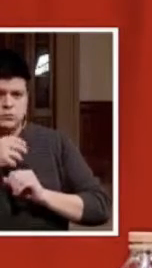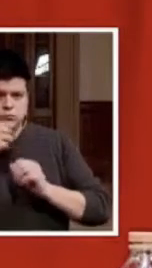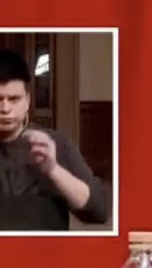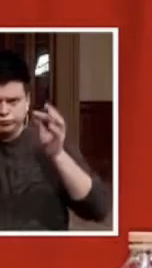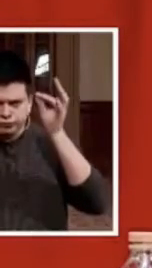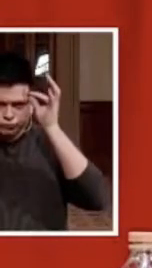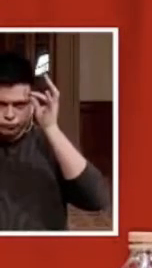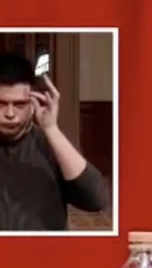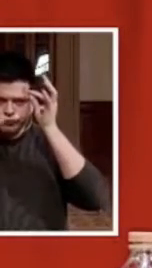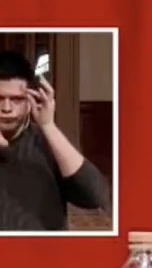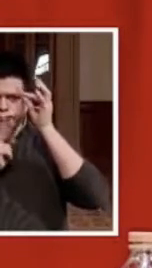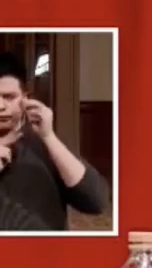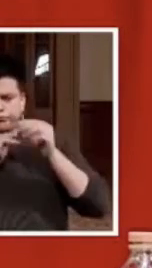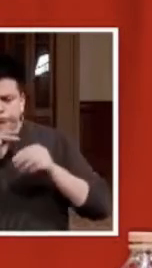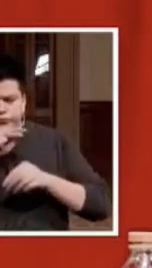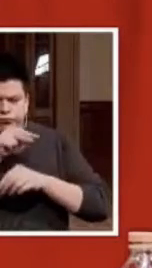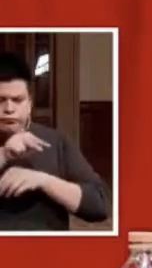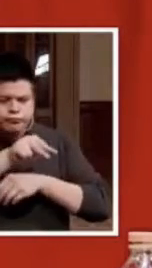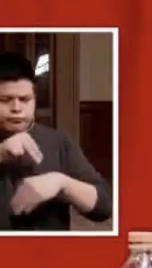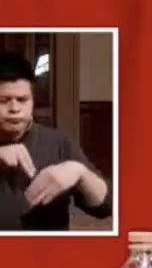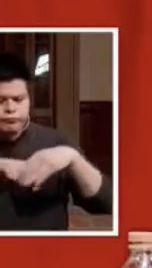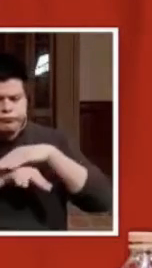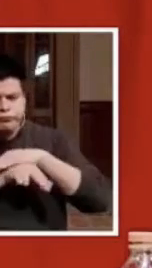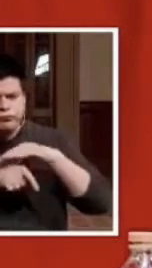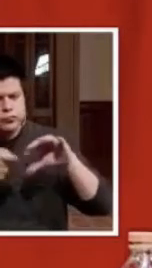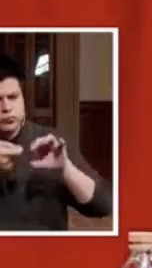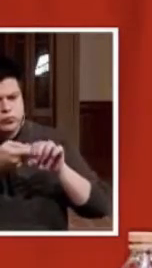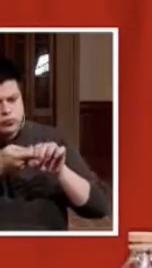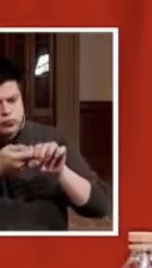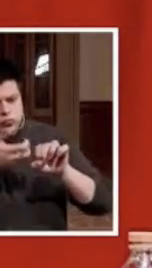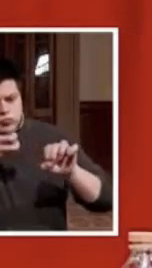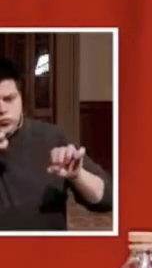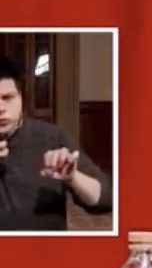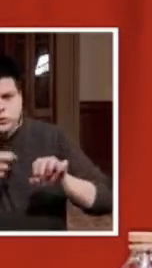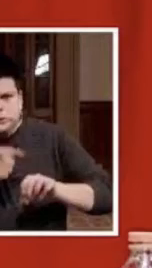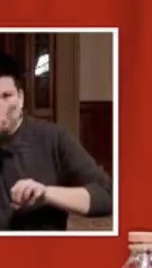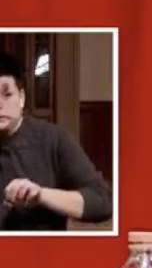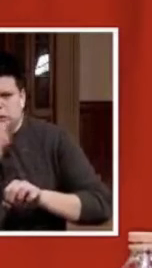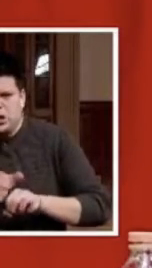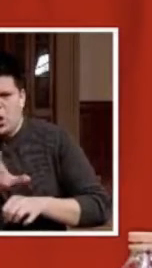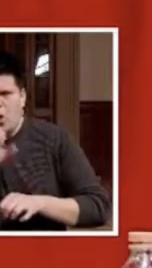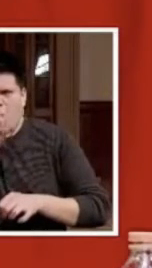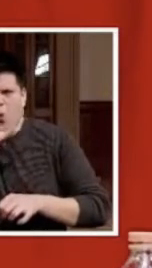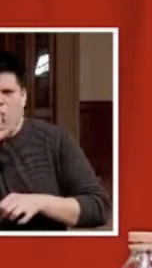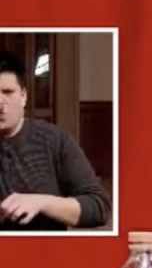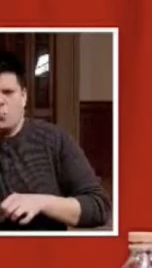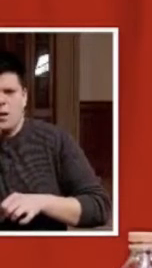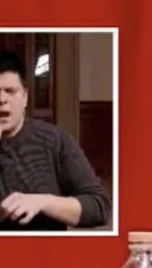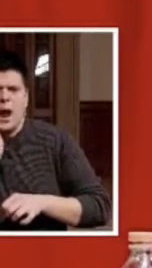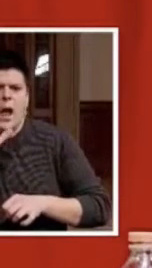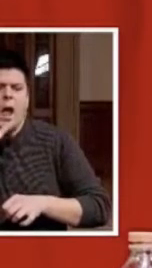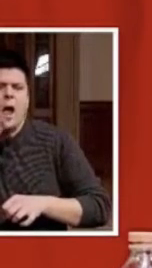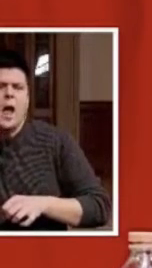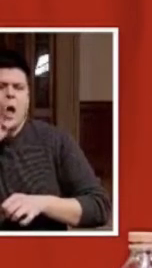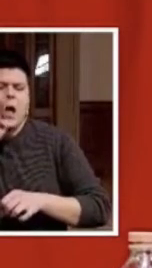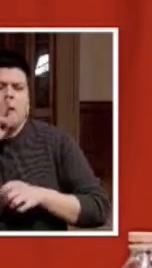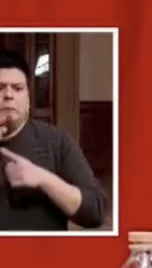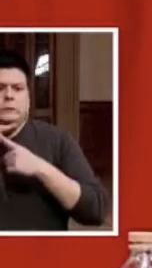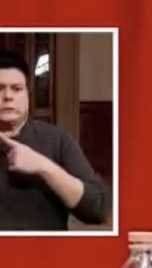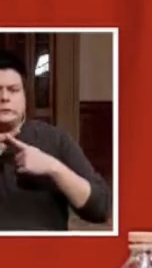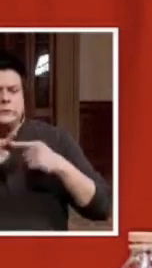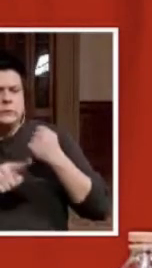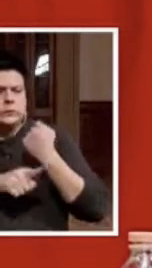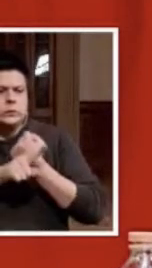punción lumbar, tomografía, estudios diversos para saber si fue secundario el